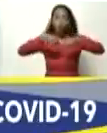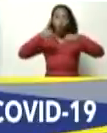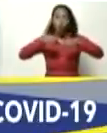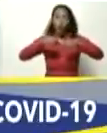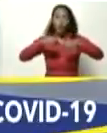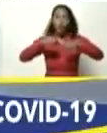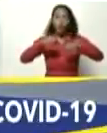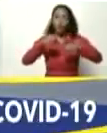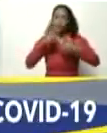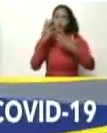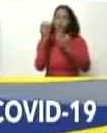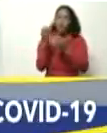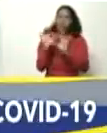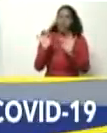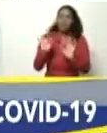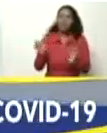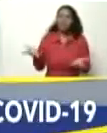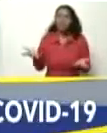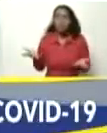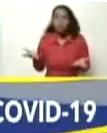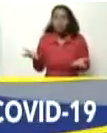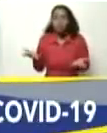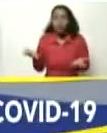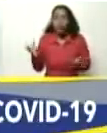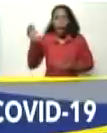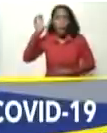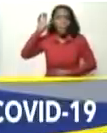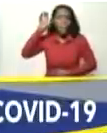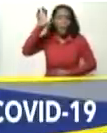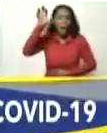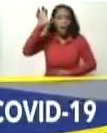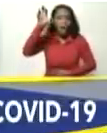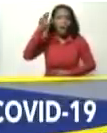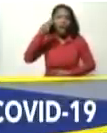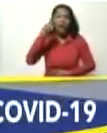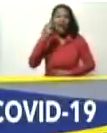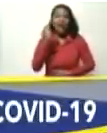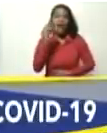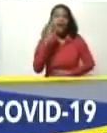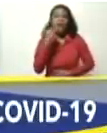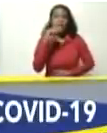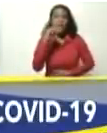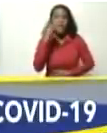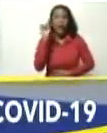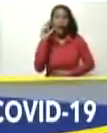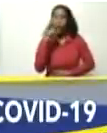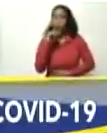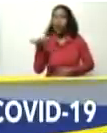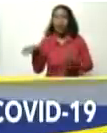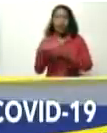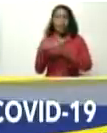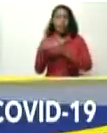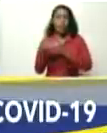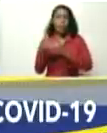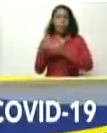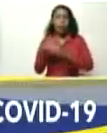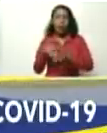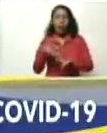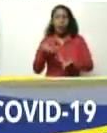se entiende. En el país de Narnia, no tienen límite para el